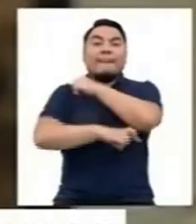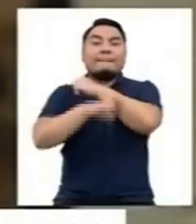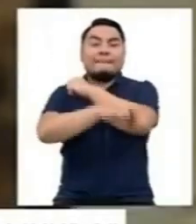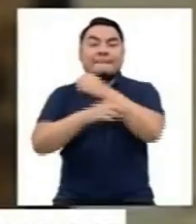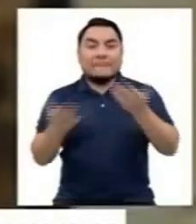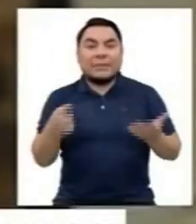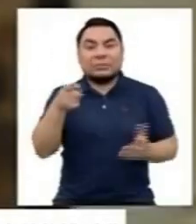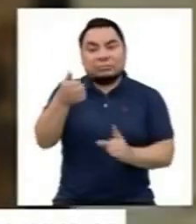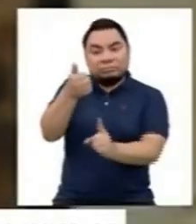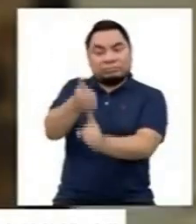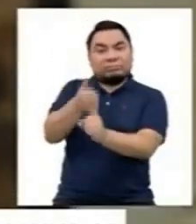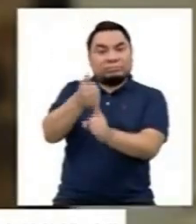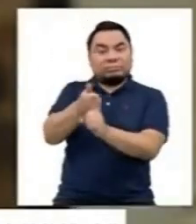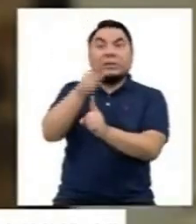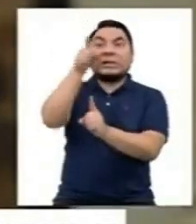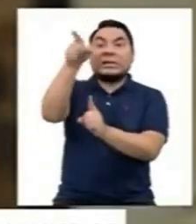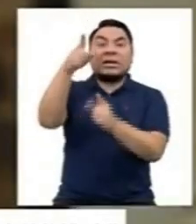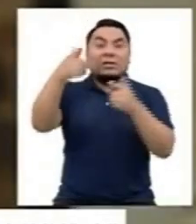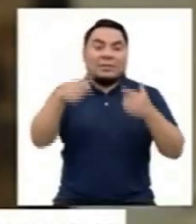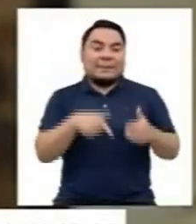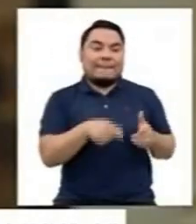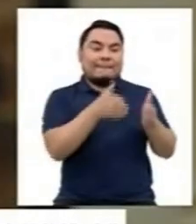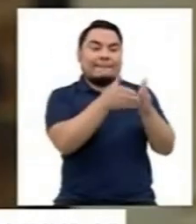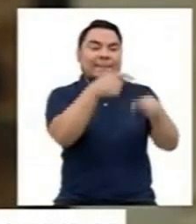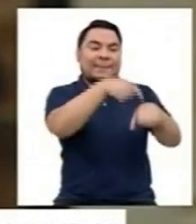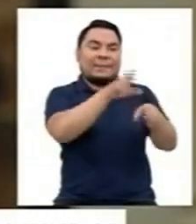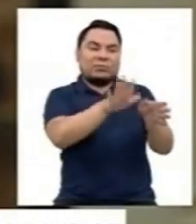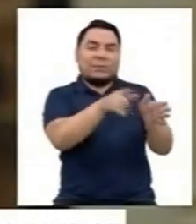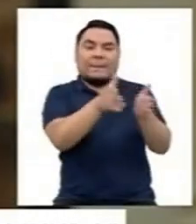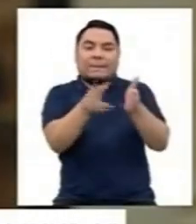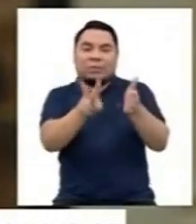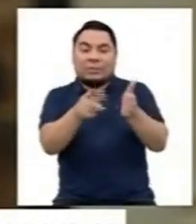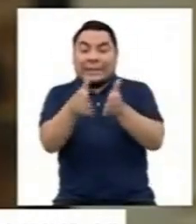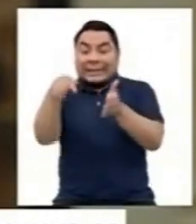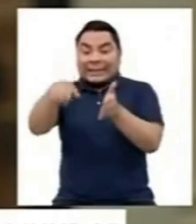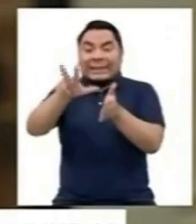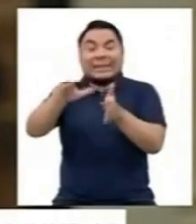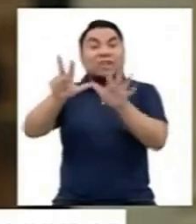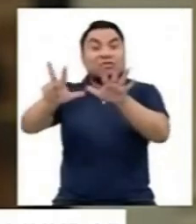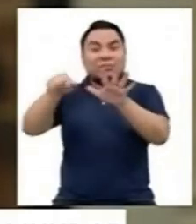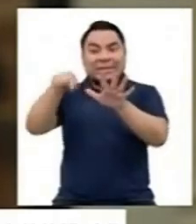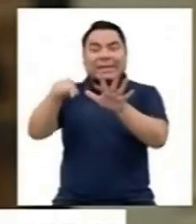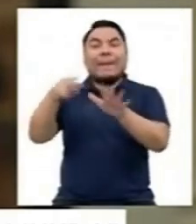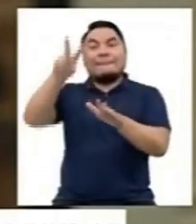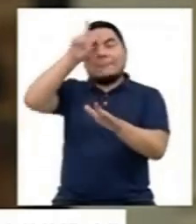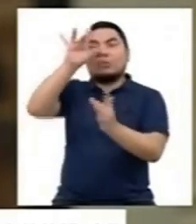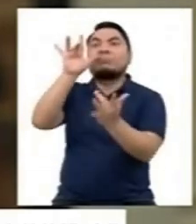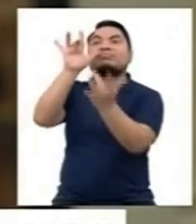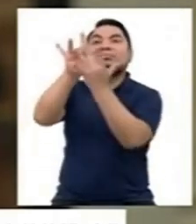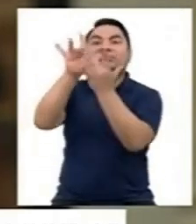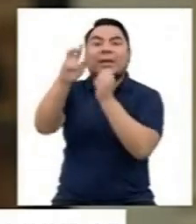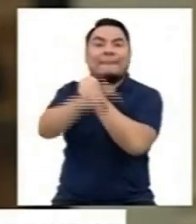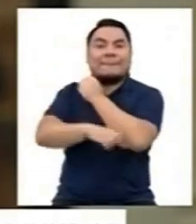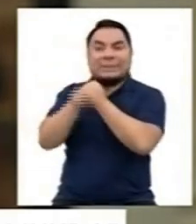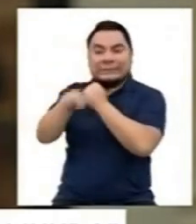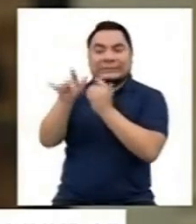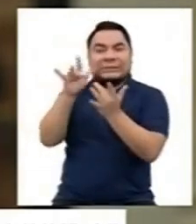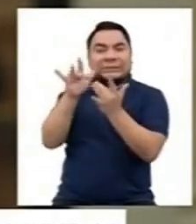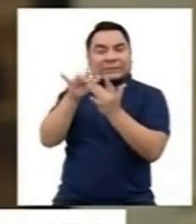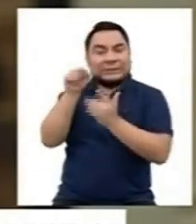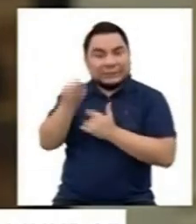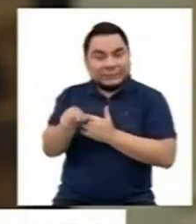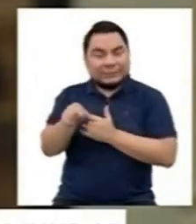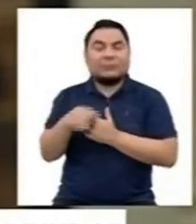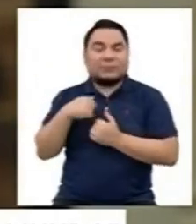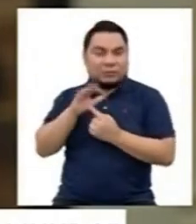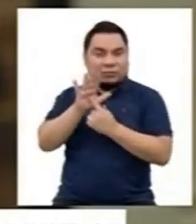que por la tarde se pronunció, indicó que el gobierno peruano ha enviado un documento a la embajada rusa. Estos documentos también concentran el requerimiento